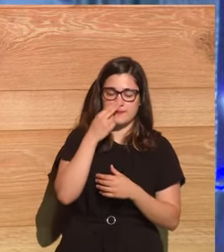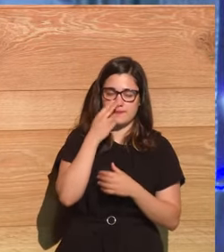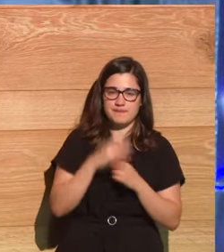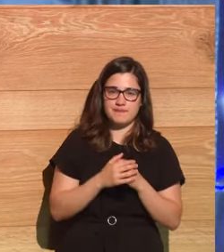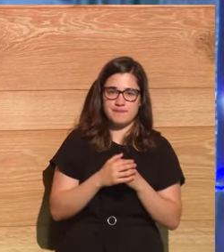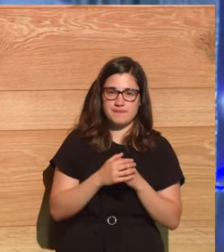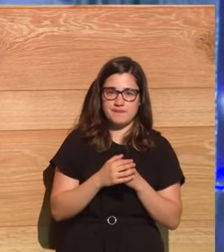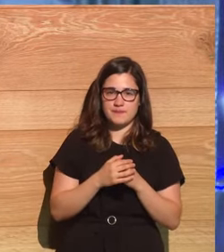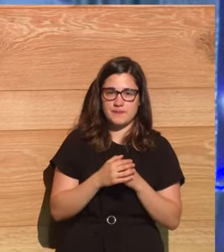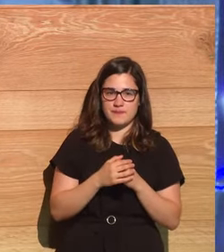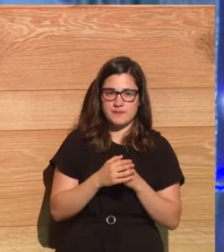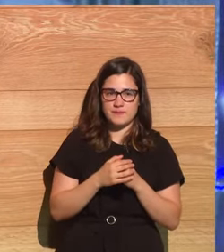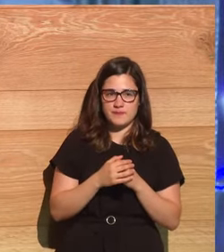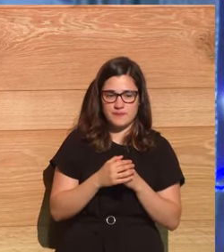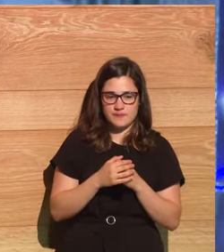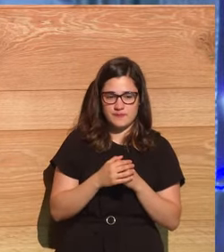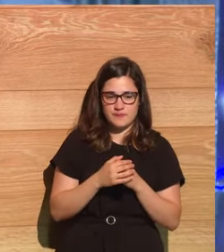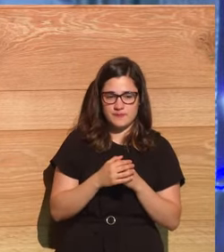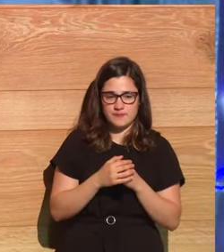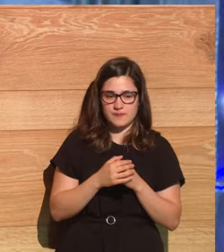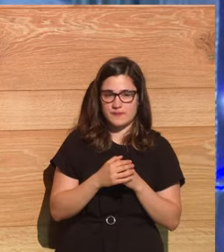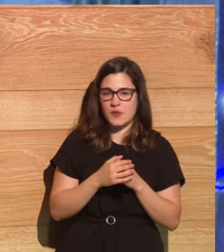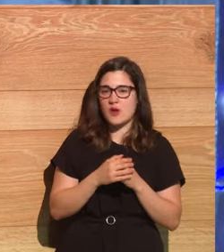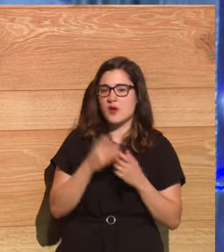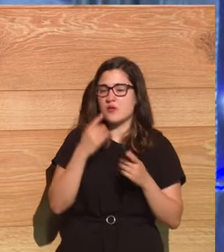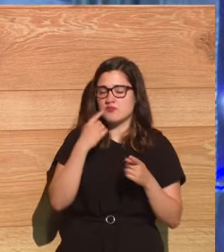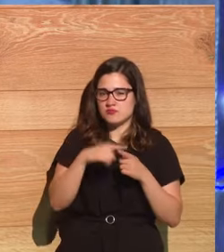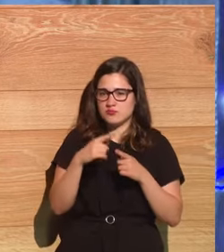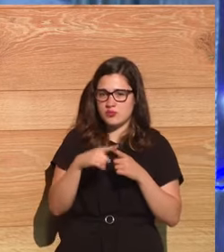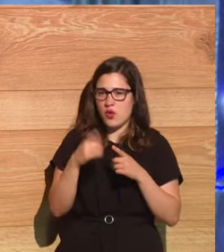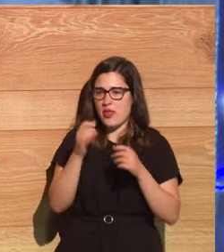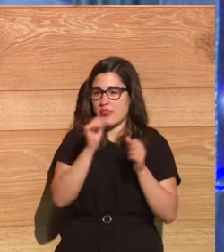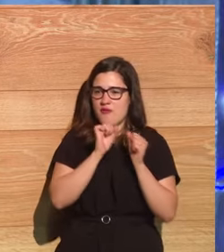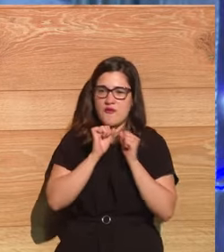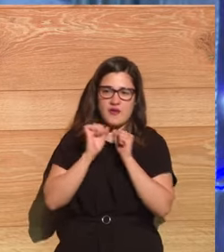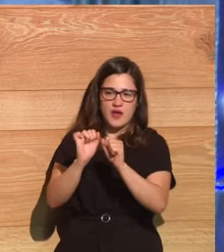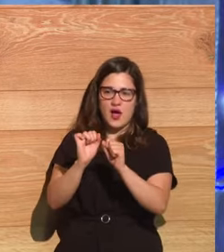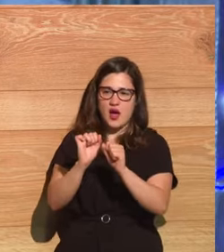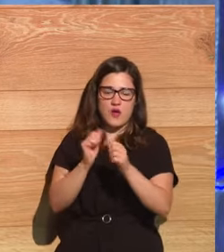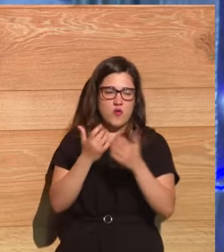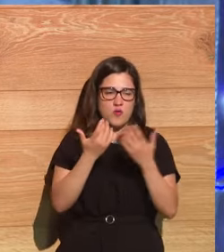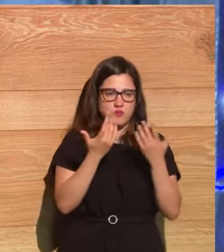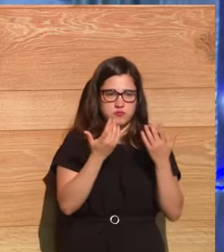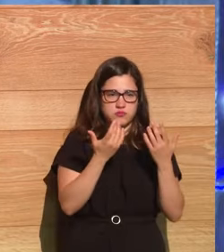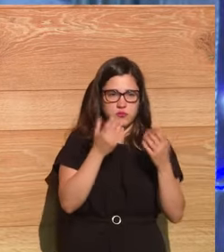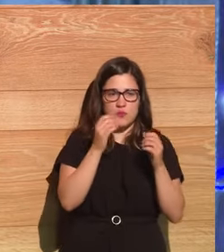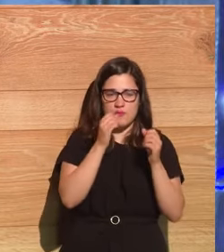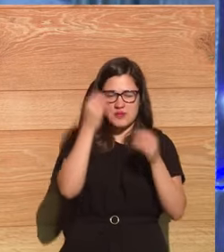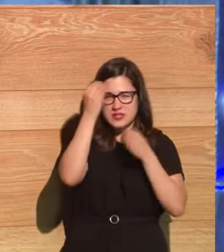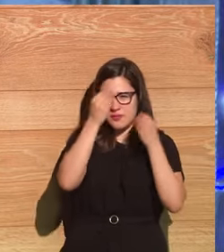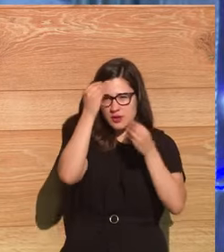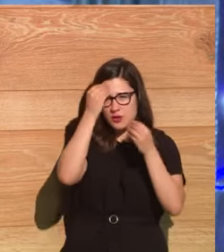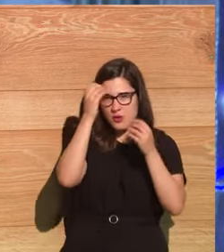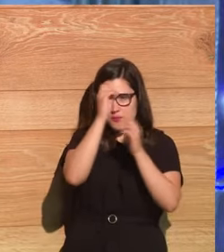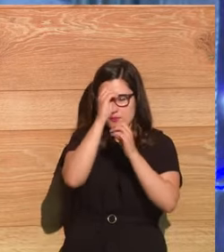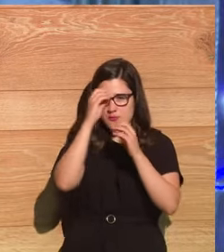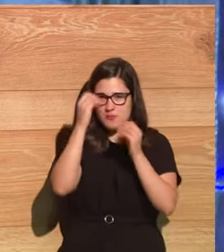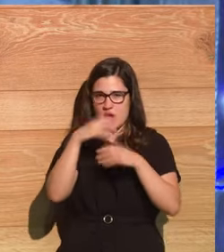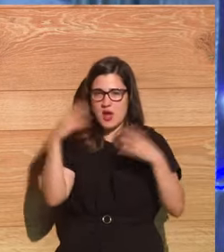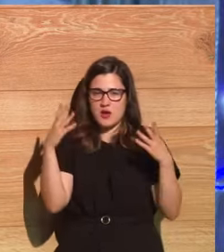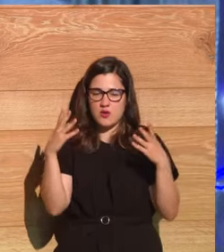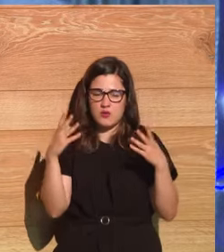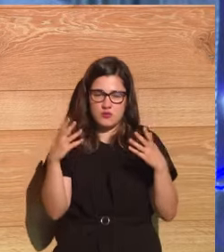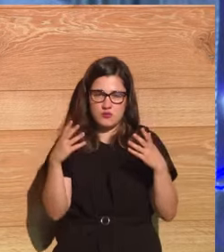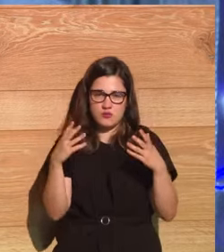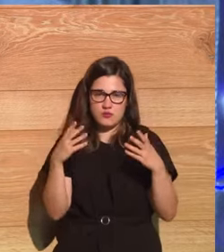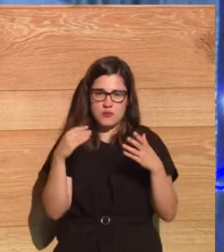pensamiento tribal, ha habido defender a lo tuyo versus la injerencia del otro, ha habido mucho pensamiento mágico. De